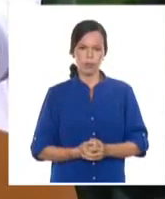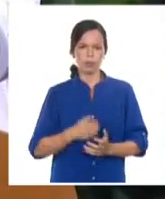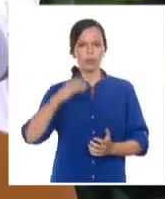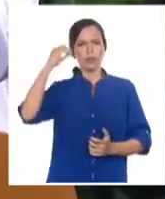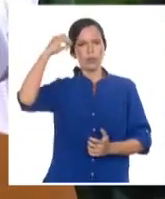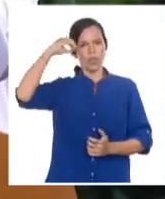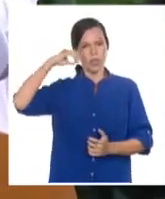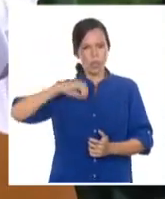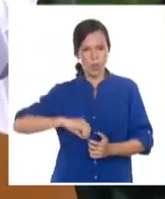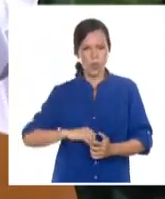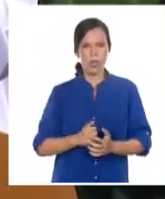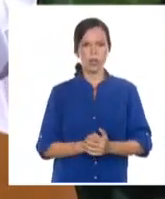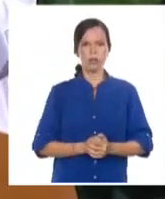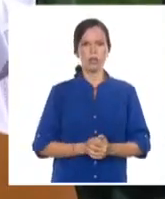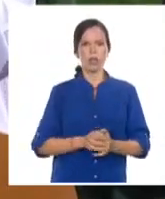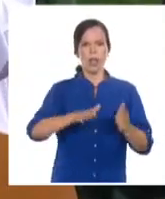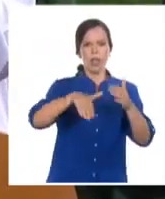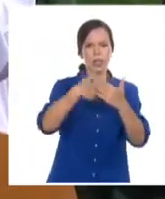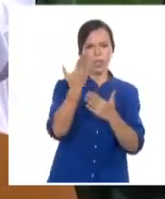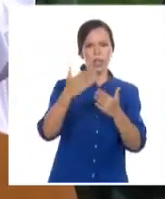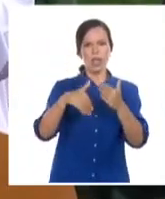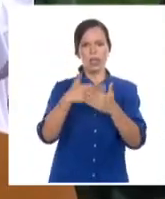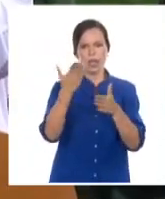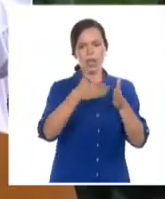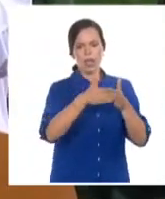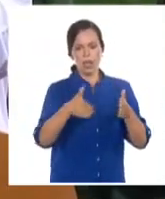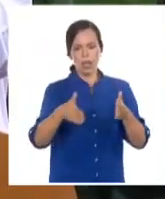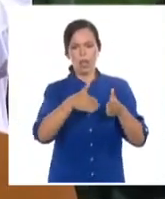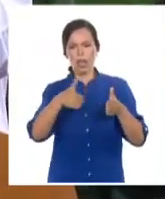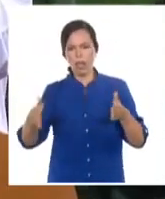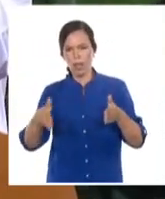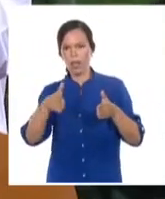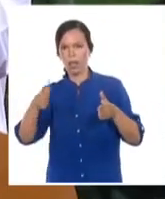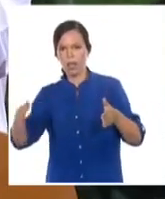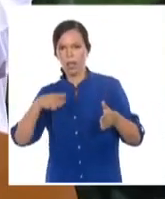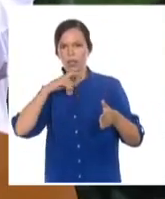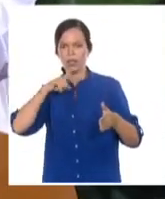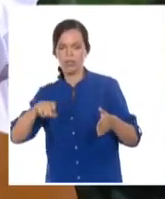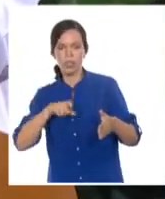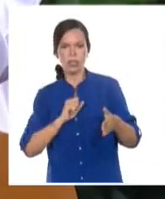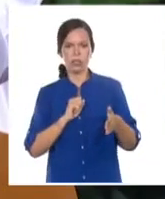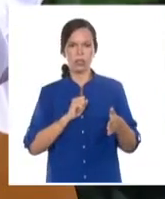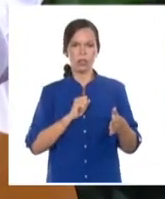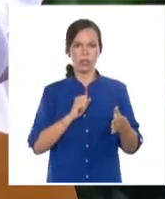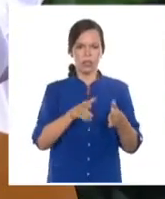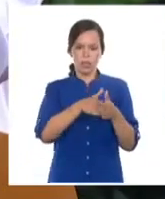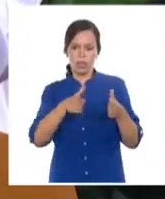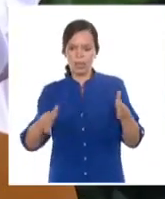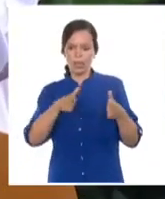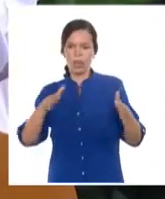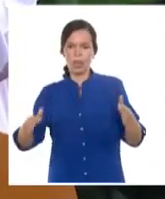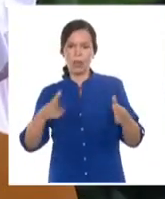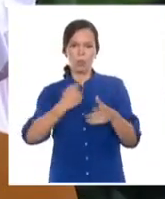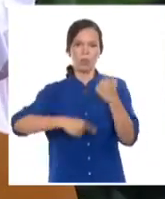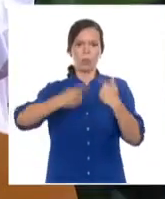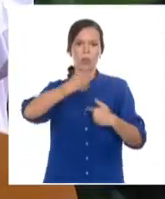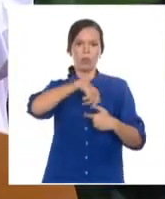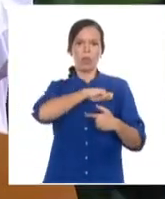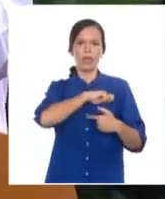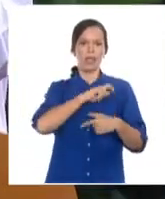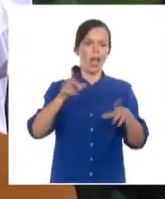mientras más tiempo pasara más posibilidades tenía la corona española de disolver el movimiento tenía la